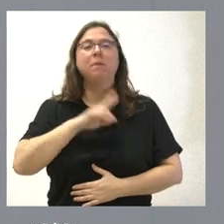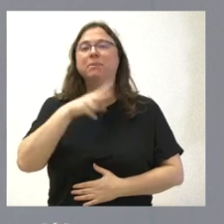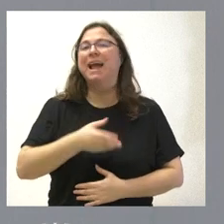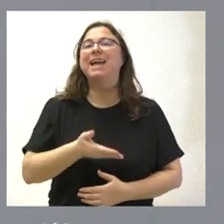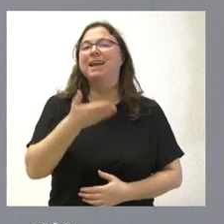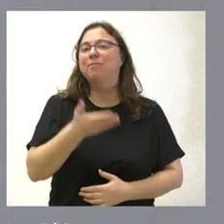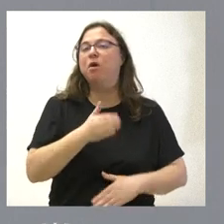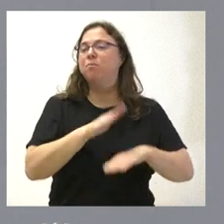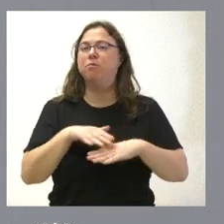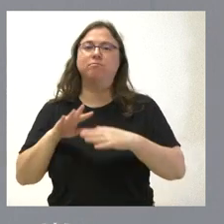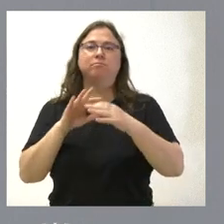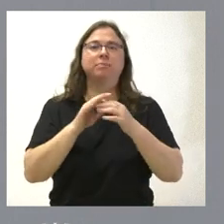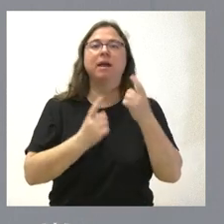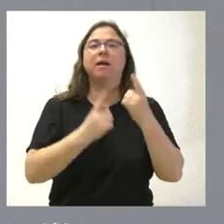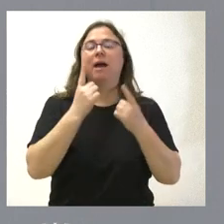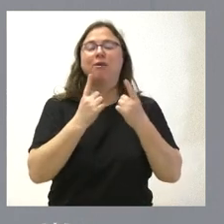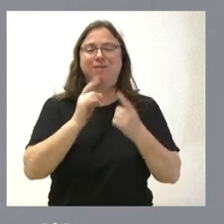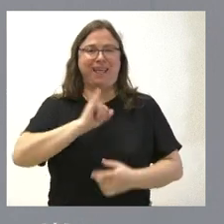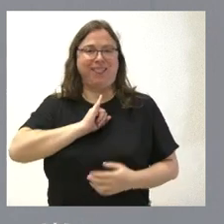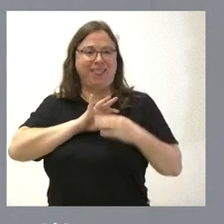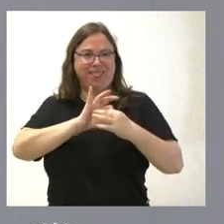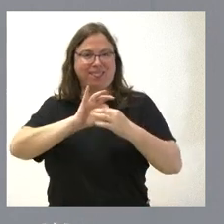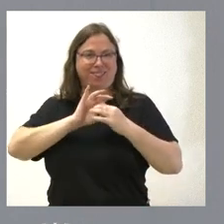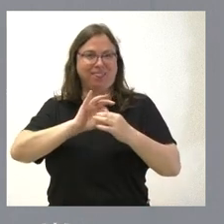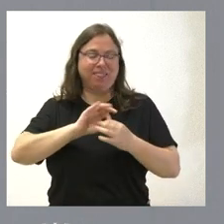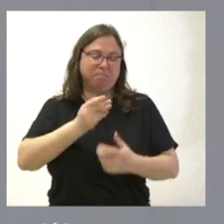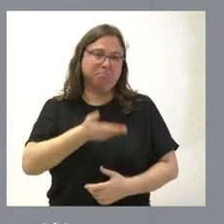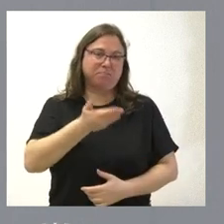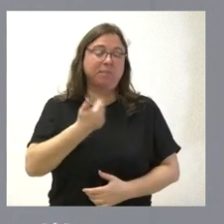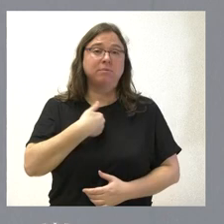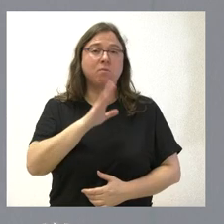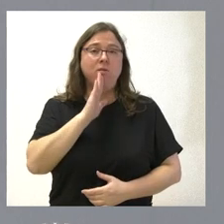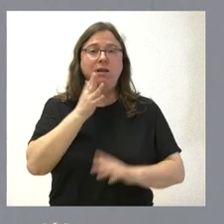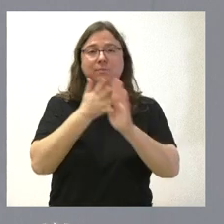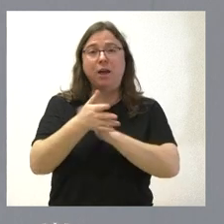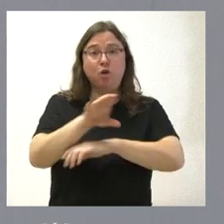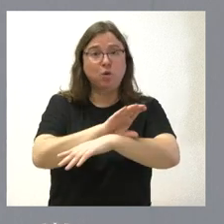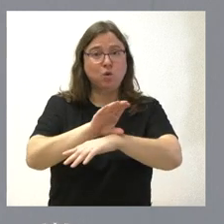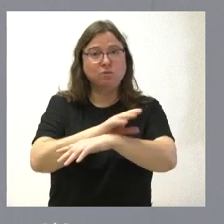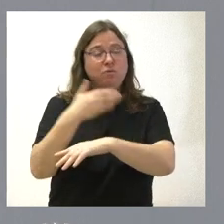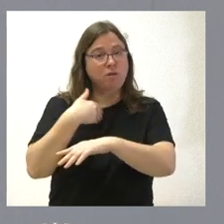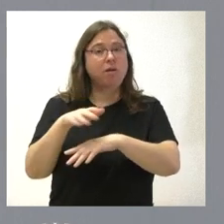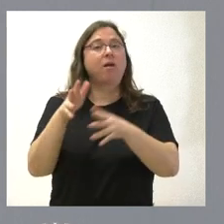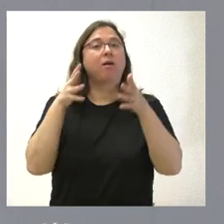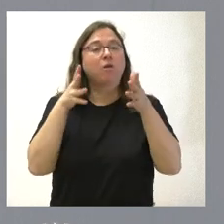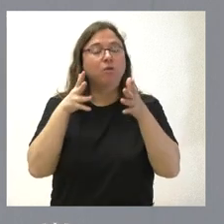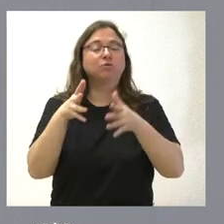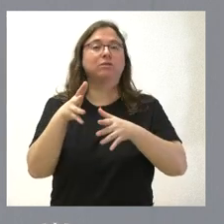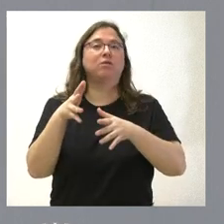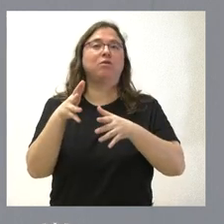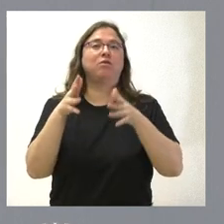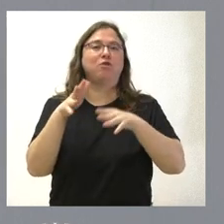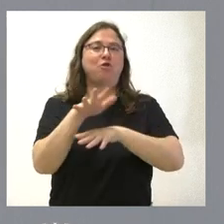tiene mucho que ver con alguna de nuestras señas de identidad y como comentó el consejero el día que el consejo de gobierno lo aprobó